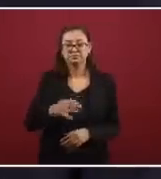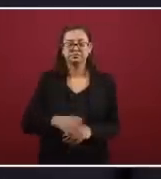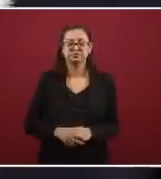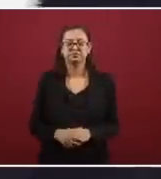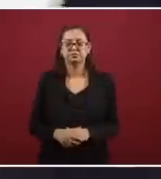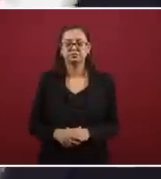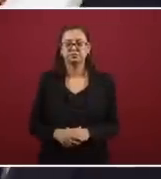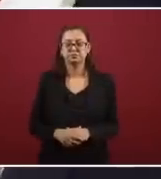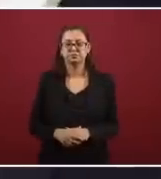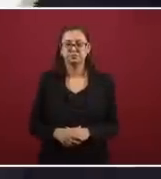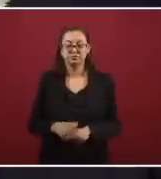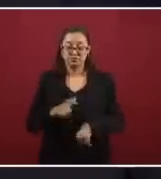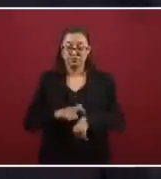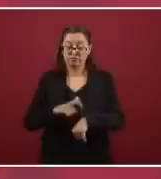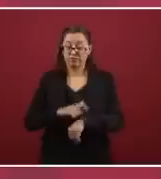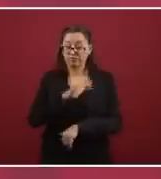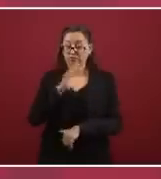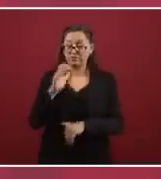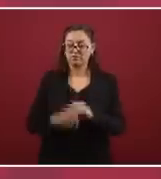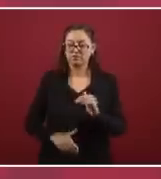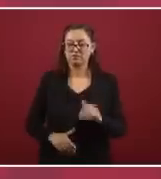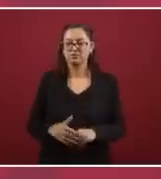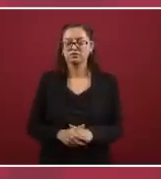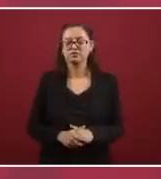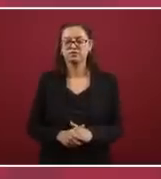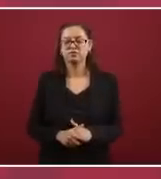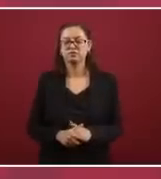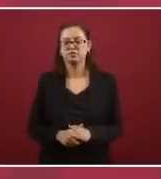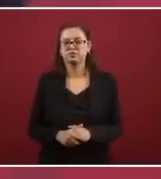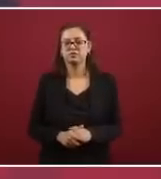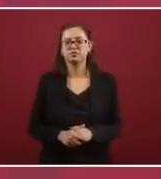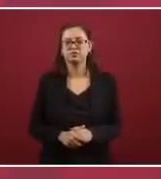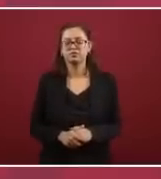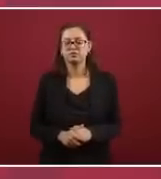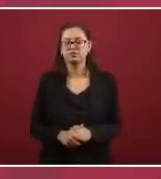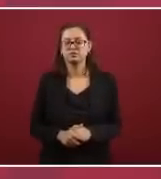que ya vamos a terminar, ¿eh? Gracias. Les adelanto, pues les voy